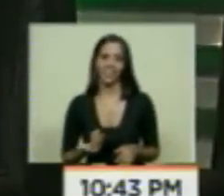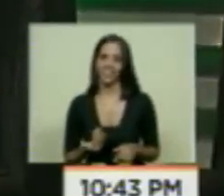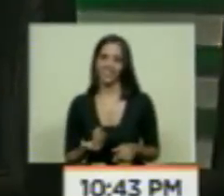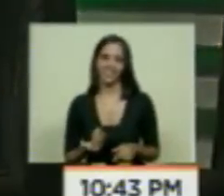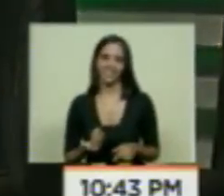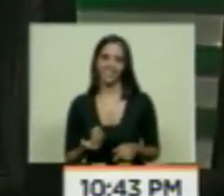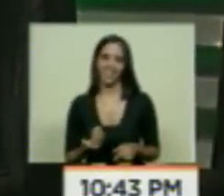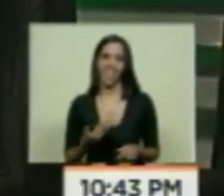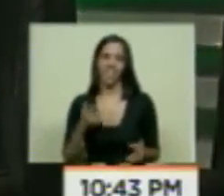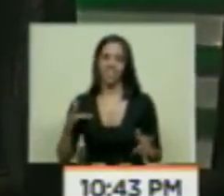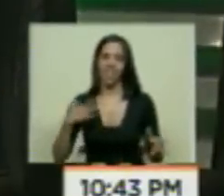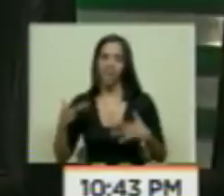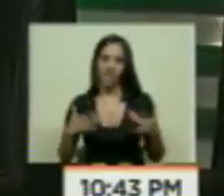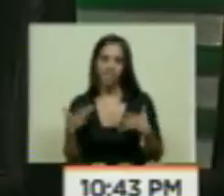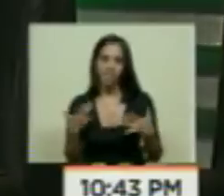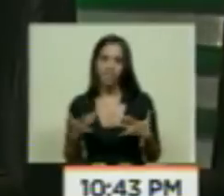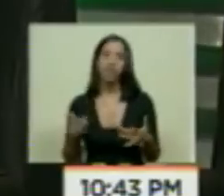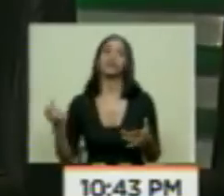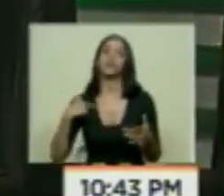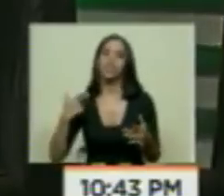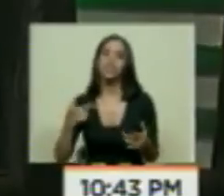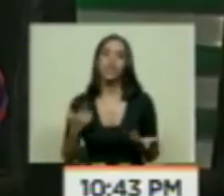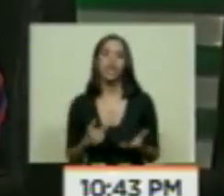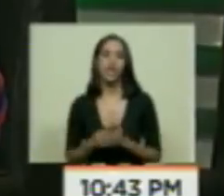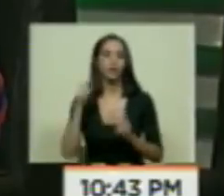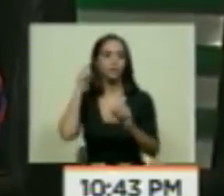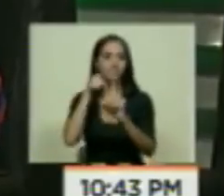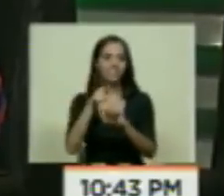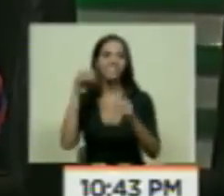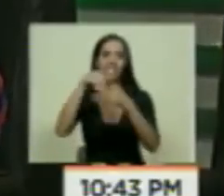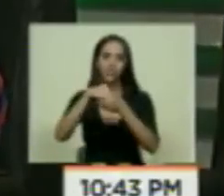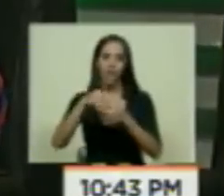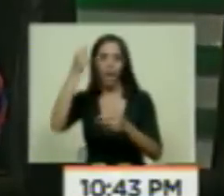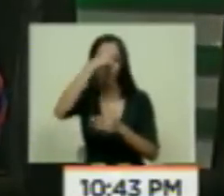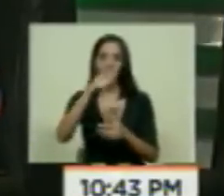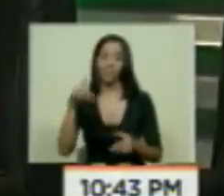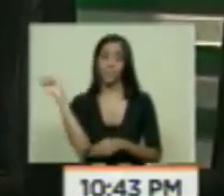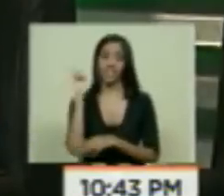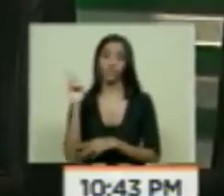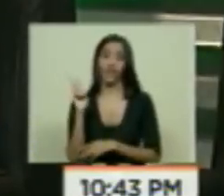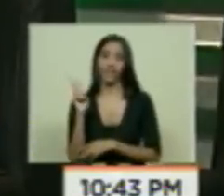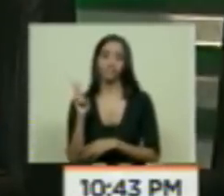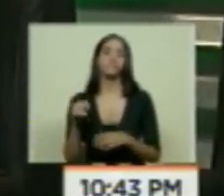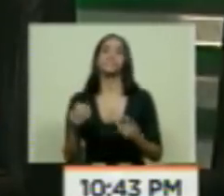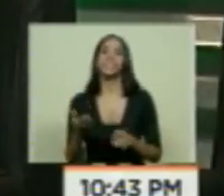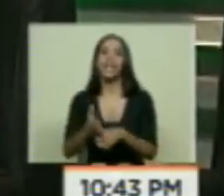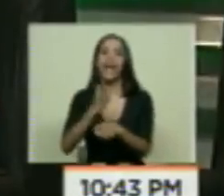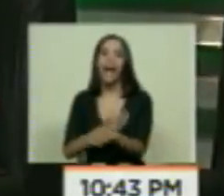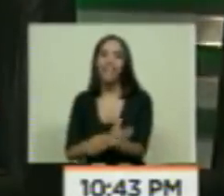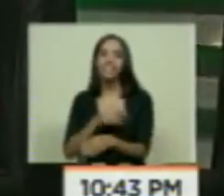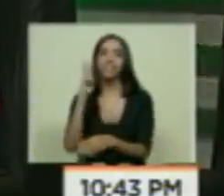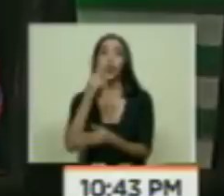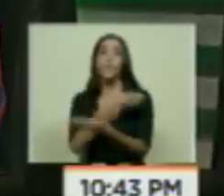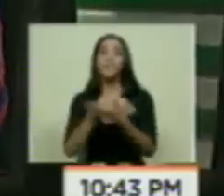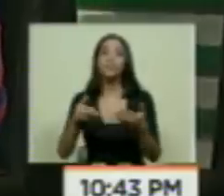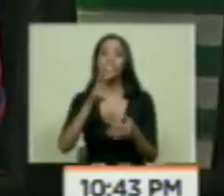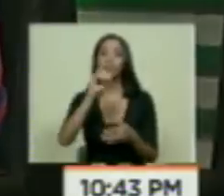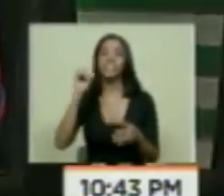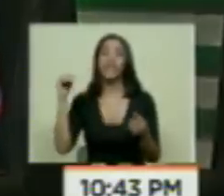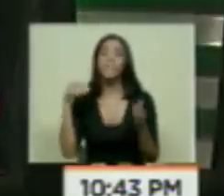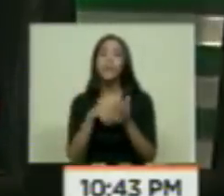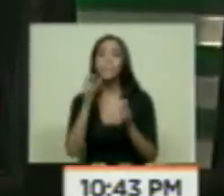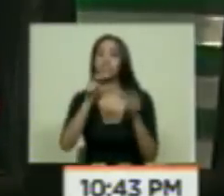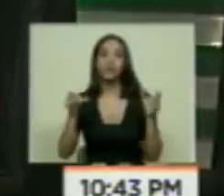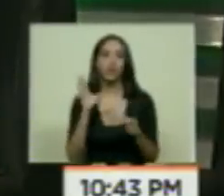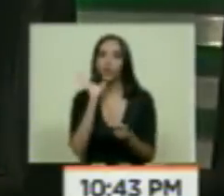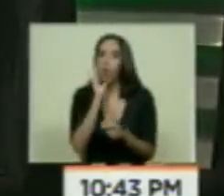esta acción que tiene una incidencia directa dentro de la población venezolana. Y es que antes esas 2.200.000 personas no tenían